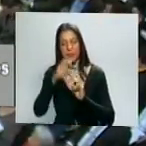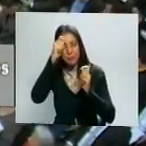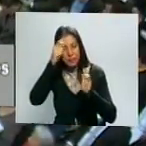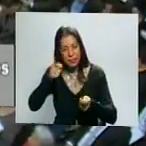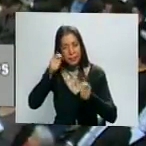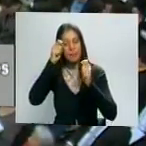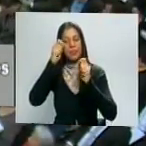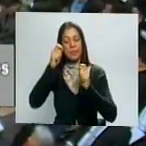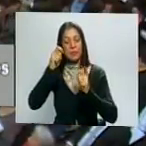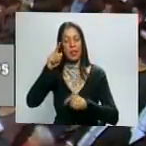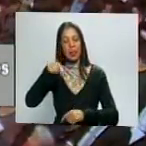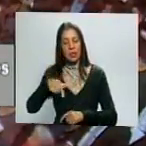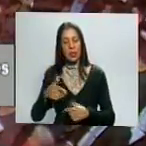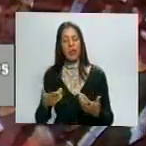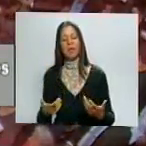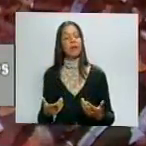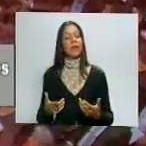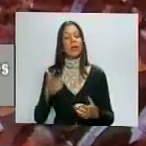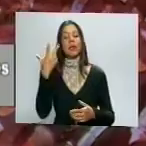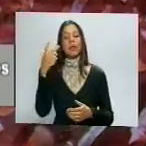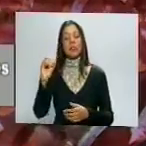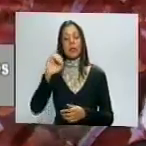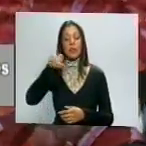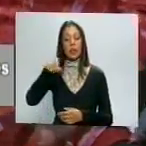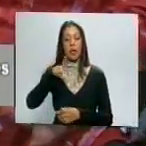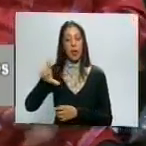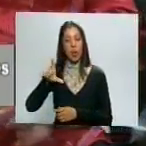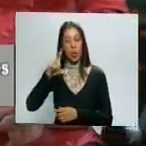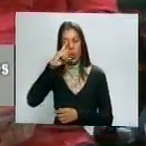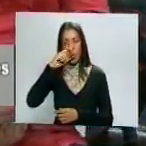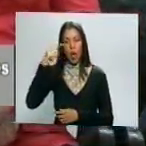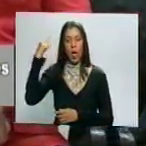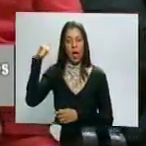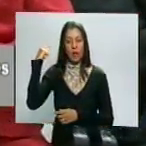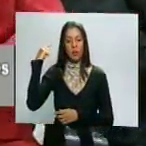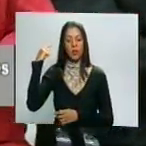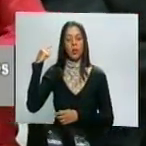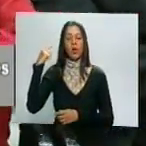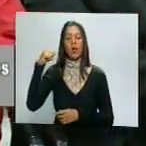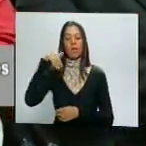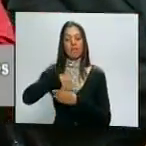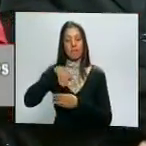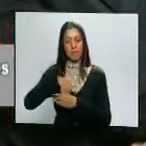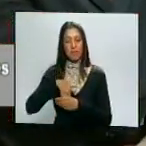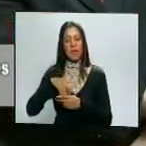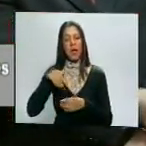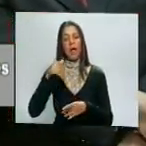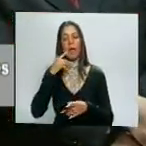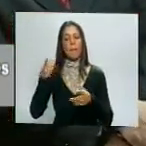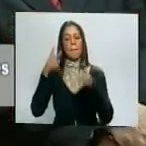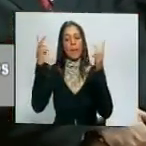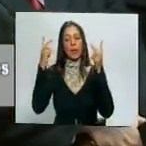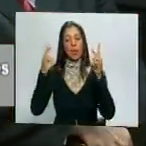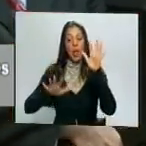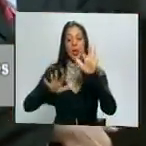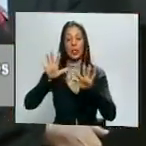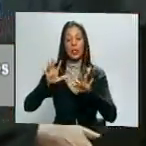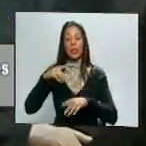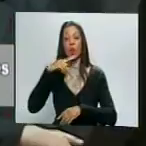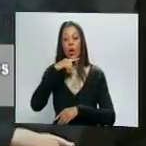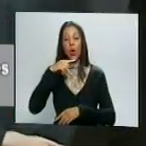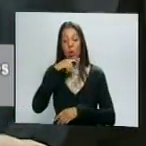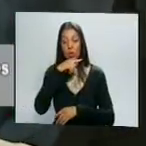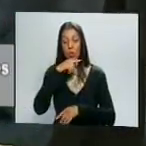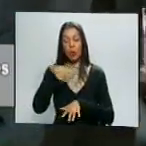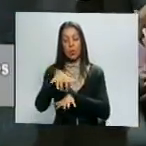reconocimiento también desde que el 30 de julio logramos una gran victoria constituyente, desde que el 15 de octubre logramos la